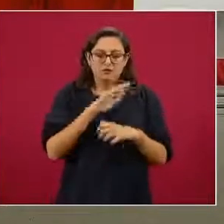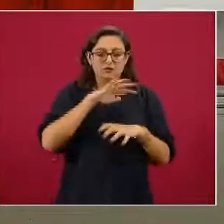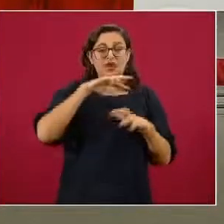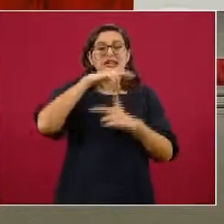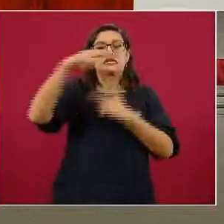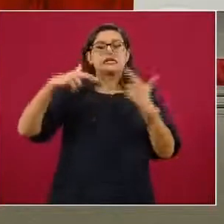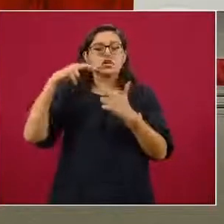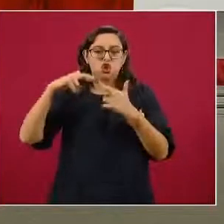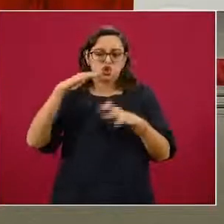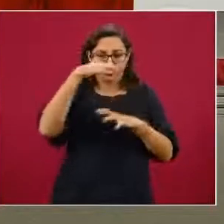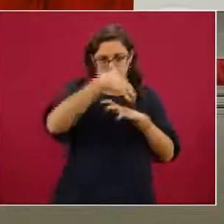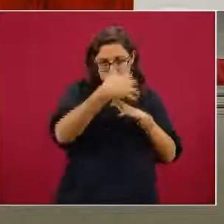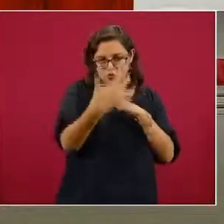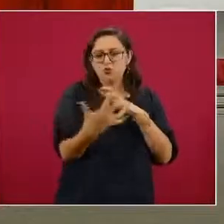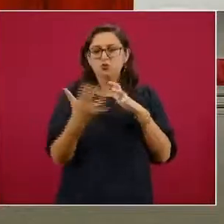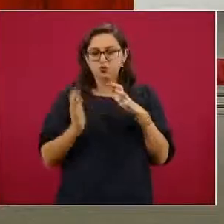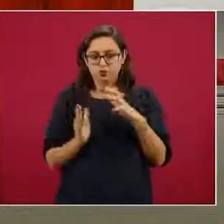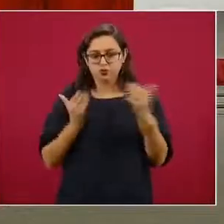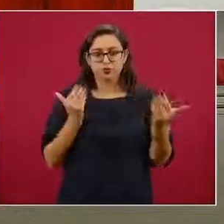regiones.